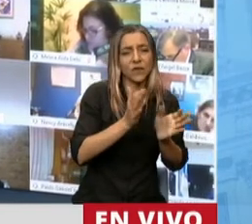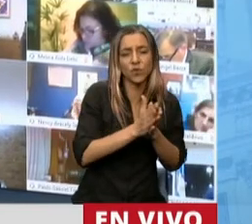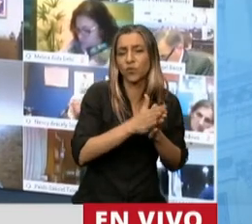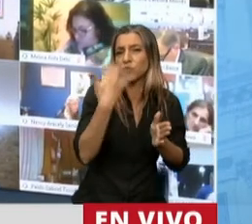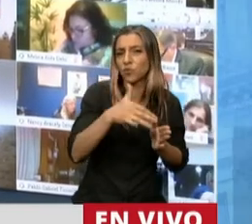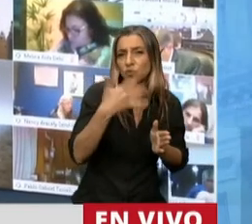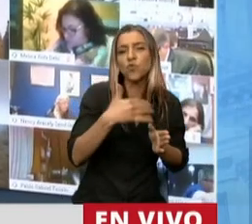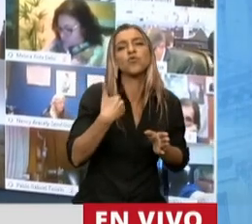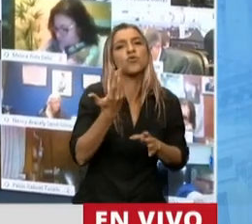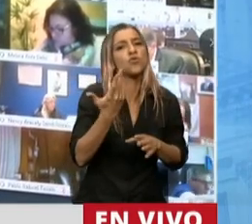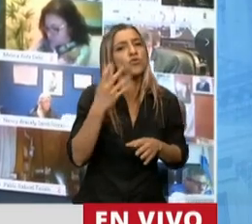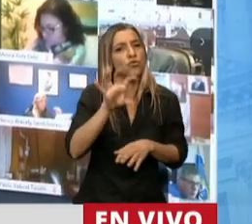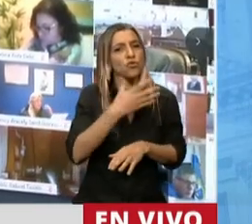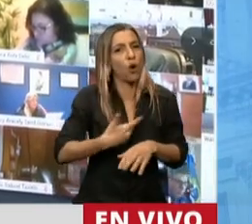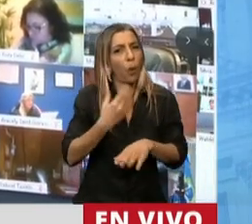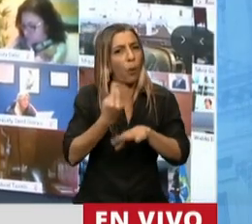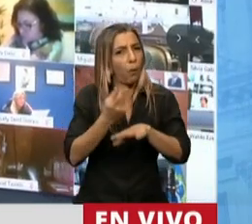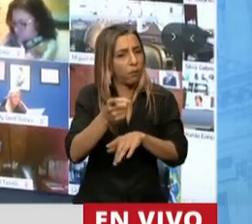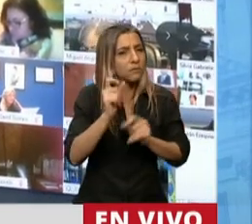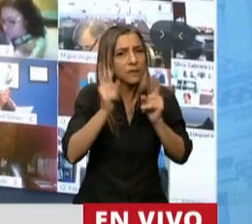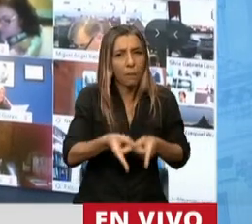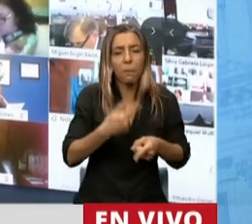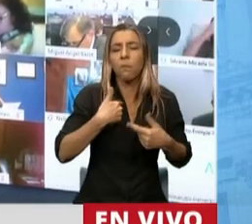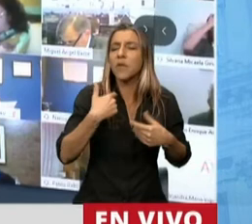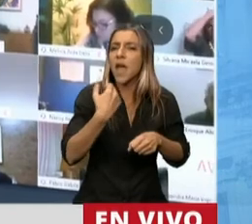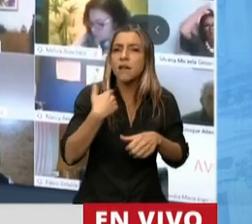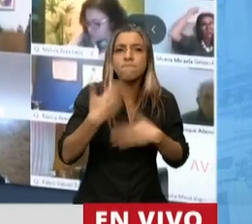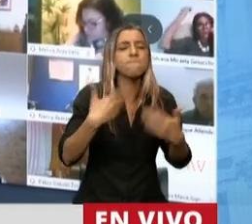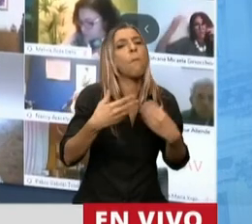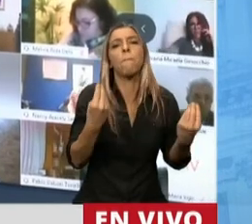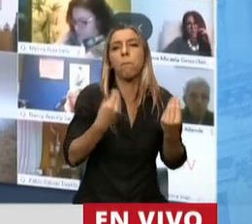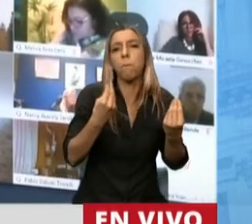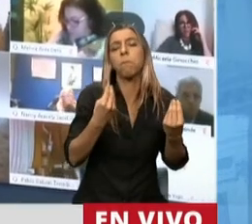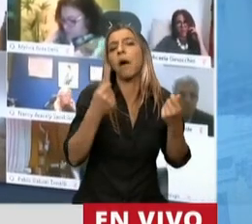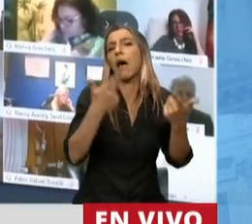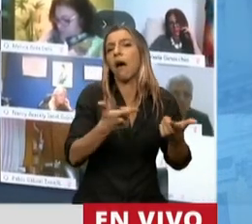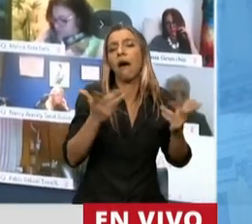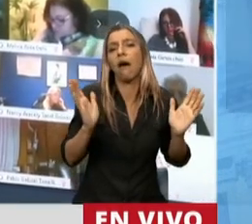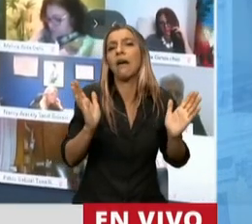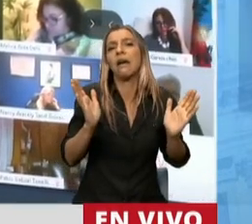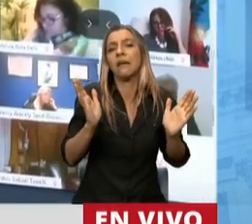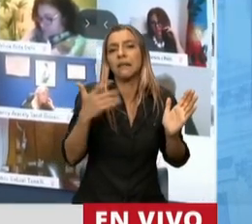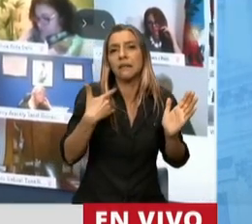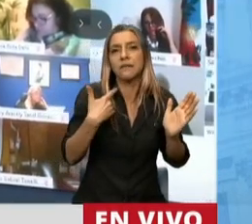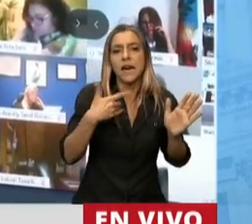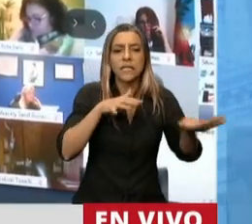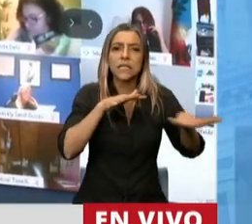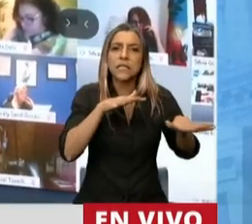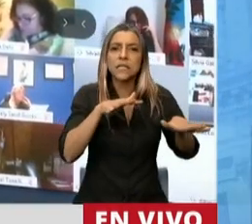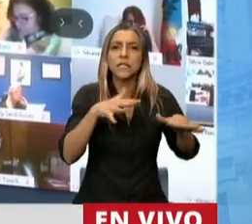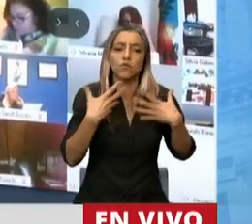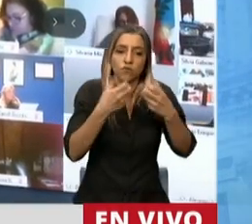decisión del gobierno de la provincia de generar las condiciones necesarias como para que el sistema